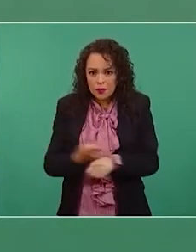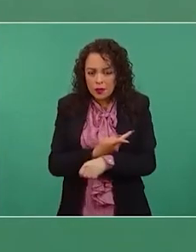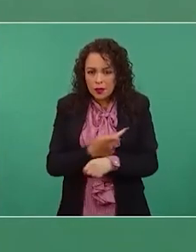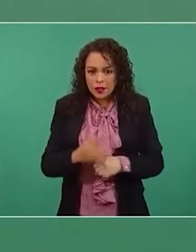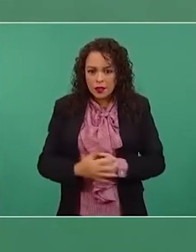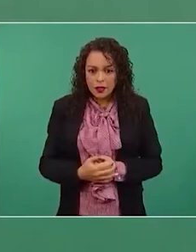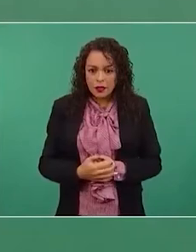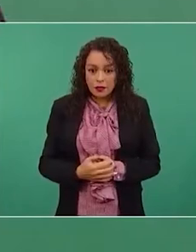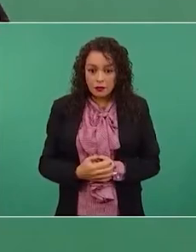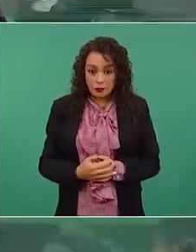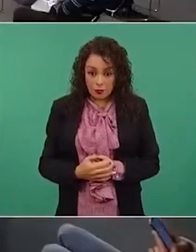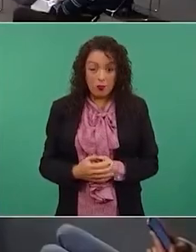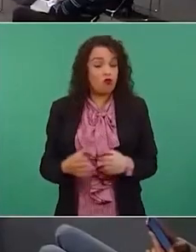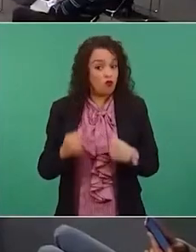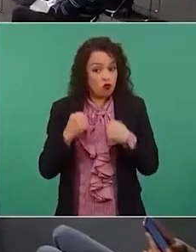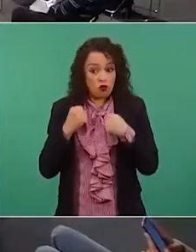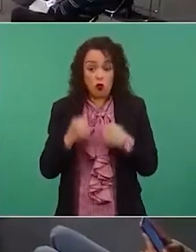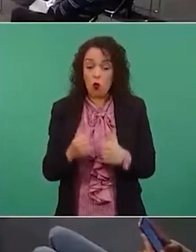pero